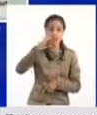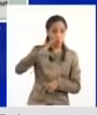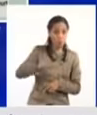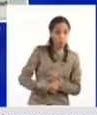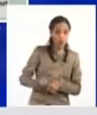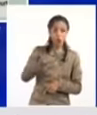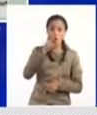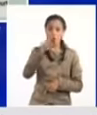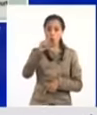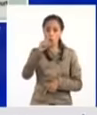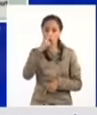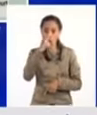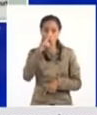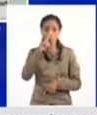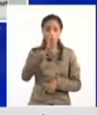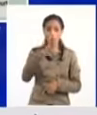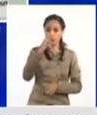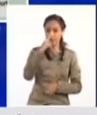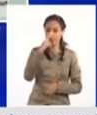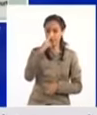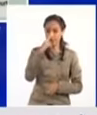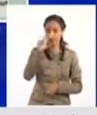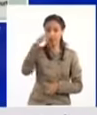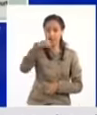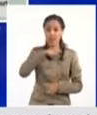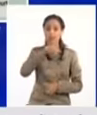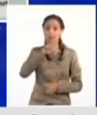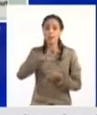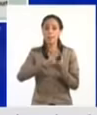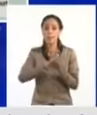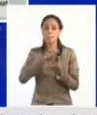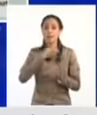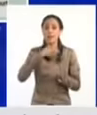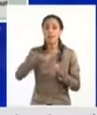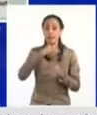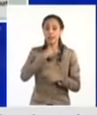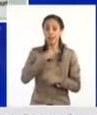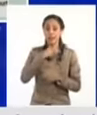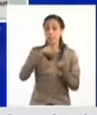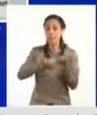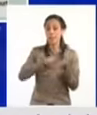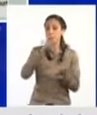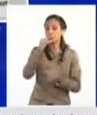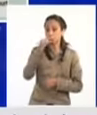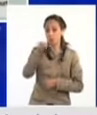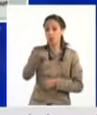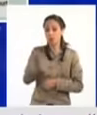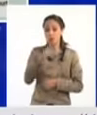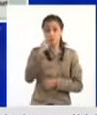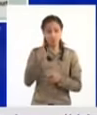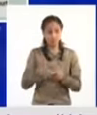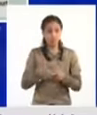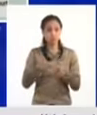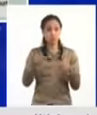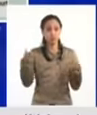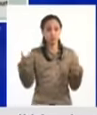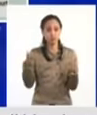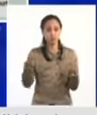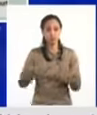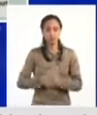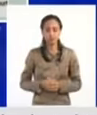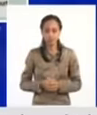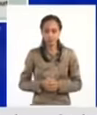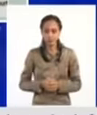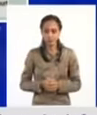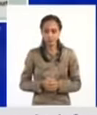de Reyes, Calimete y Pedro Betancur, que son los que aportan la mayor incidencia en los últimos 15 días.